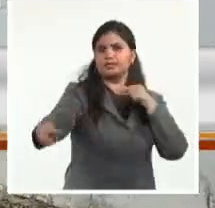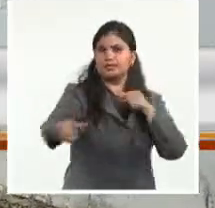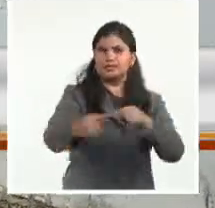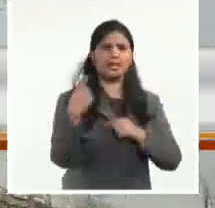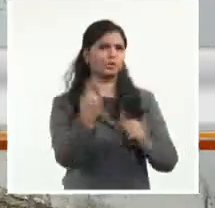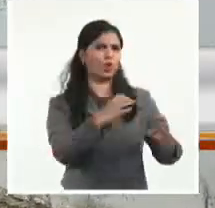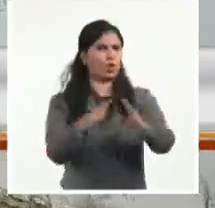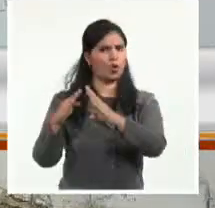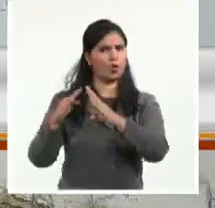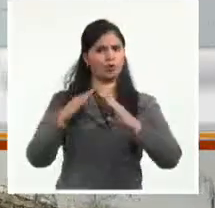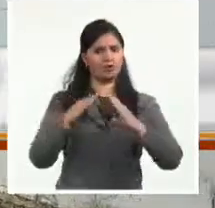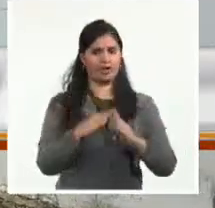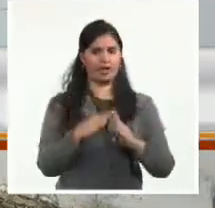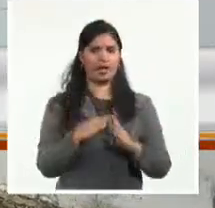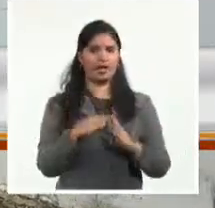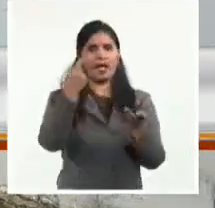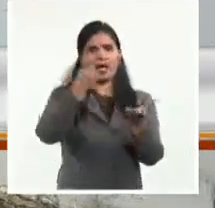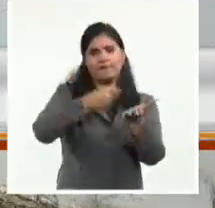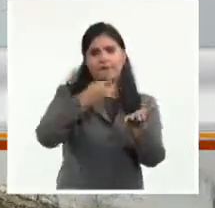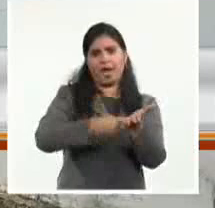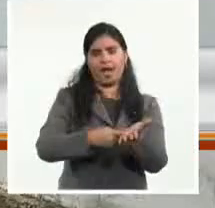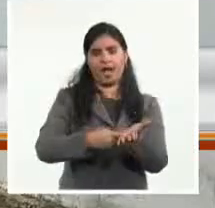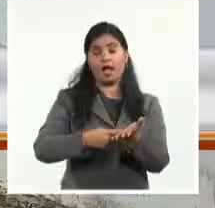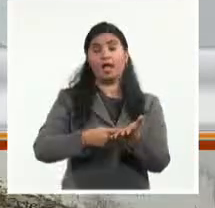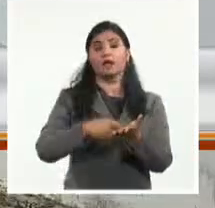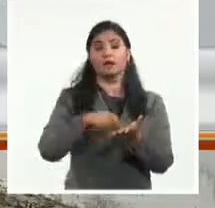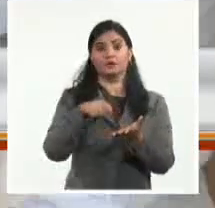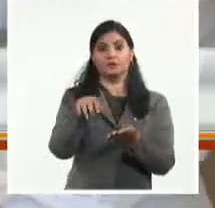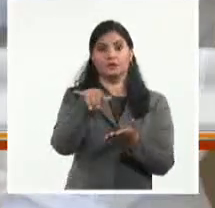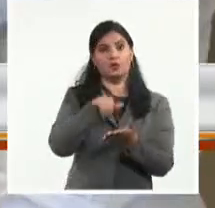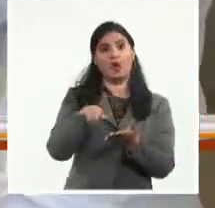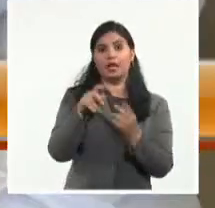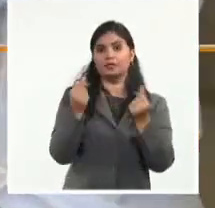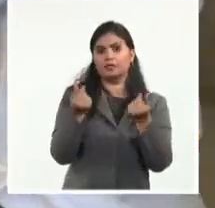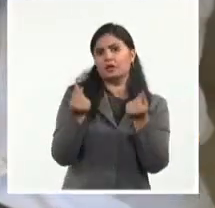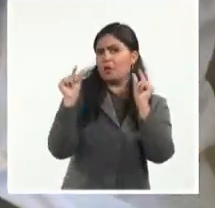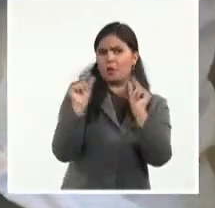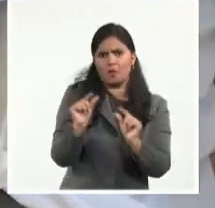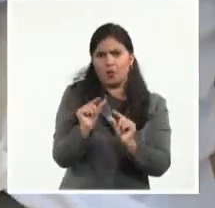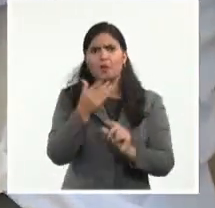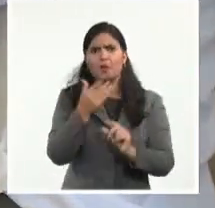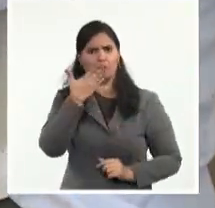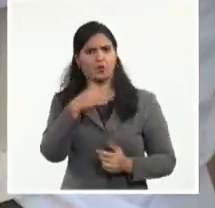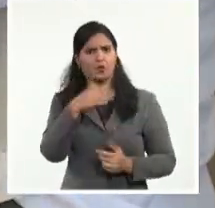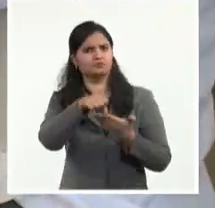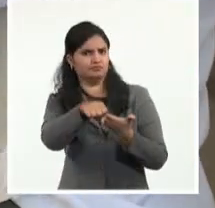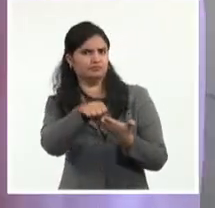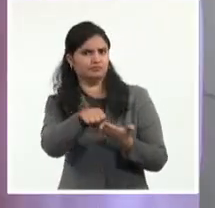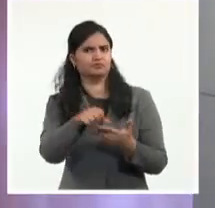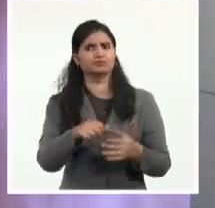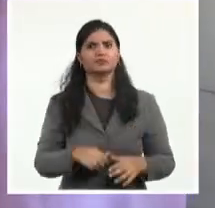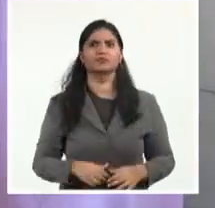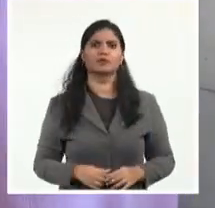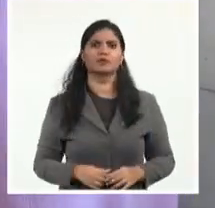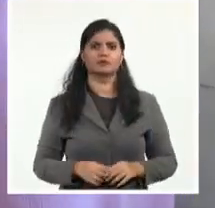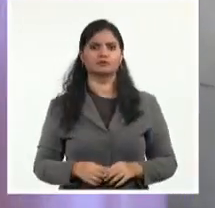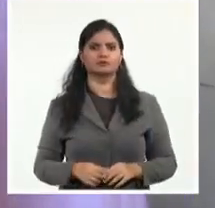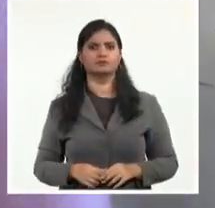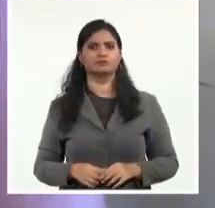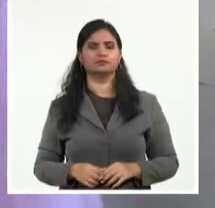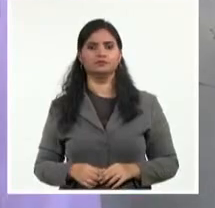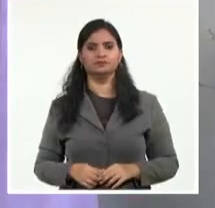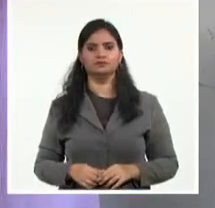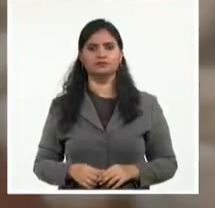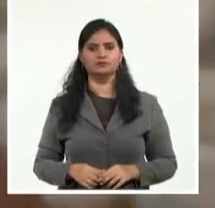productos en un precio aceptable y la calidad está muy buena. La empresa también tiene un impacto en el desarrollo económico social